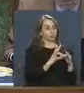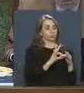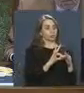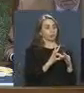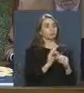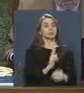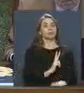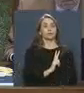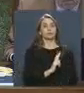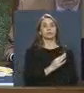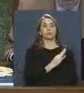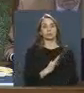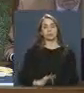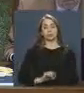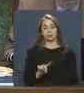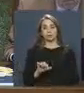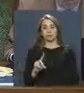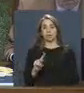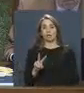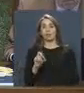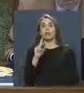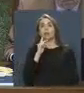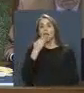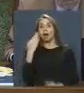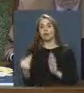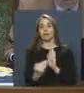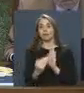gracias. Muchas gracias, señor diputado Saldívar. Para hablar a favor del proyecto, le doy la palabra al diputado Alberto.